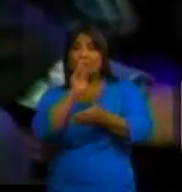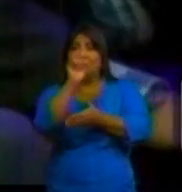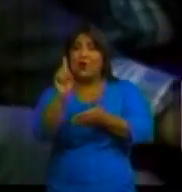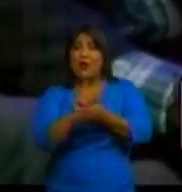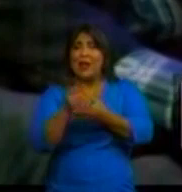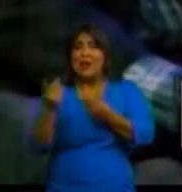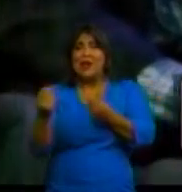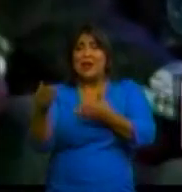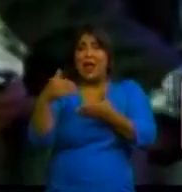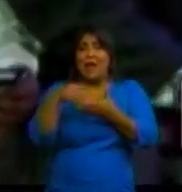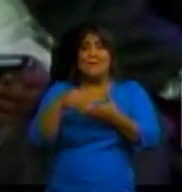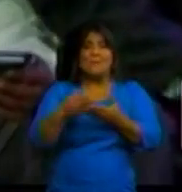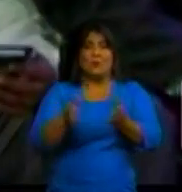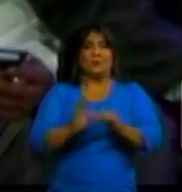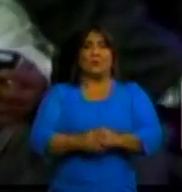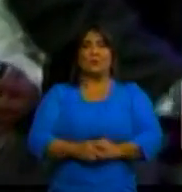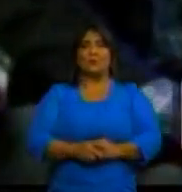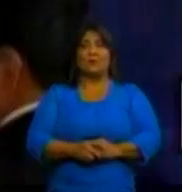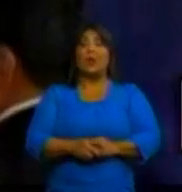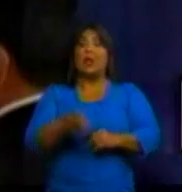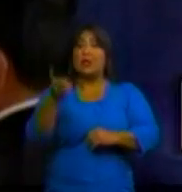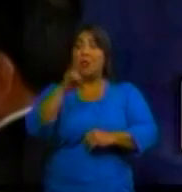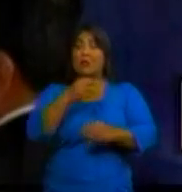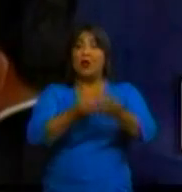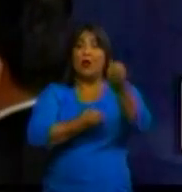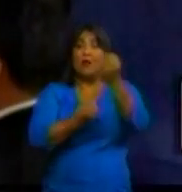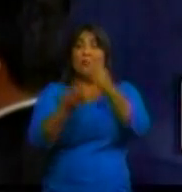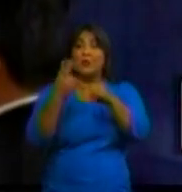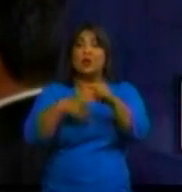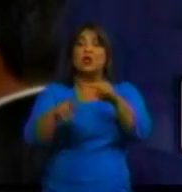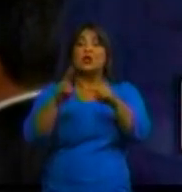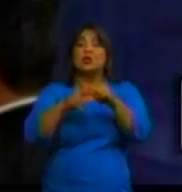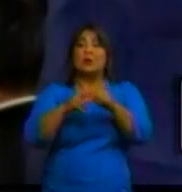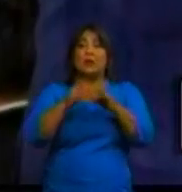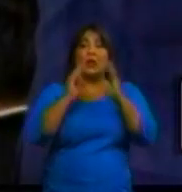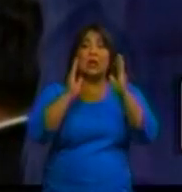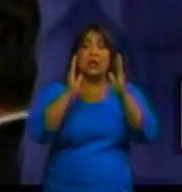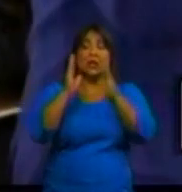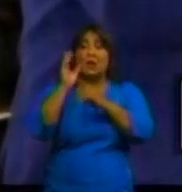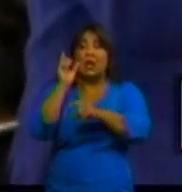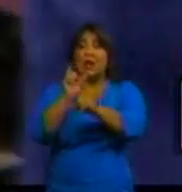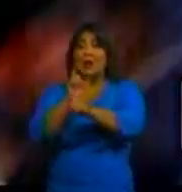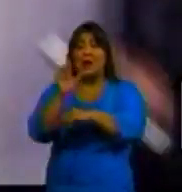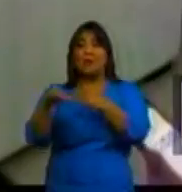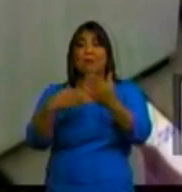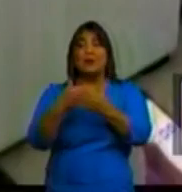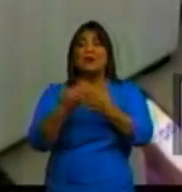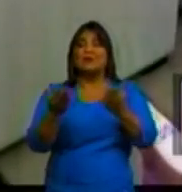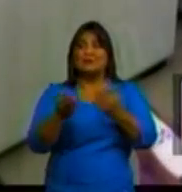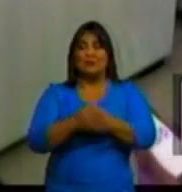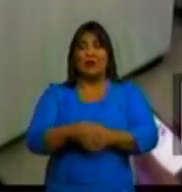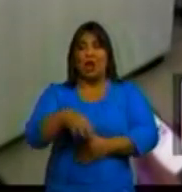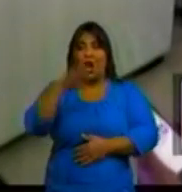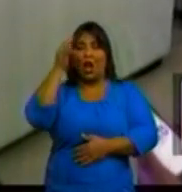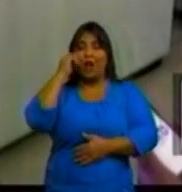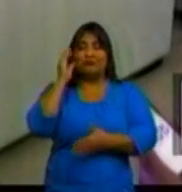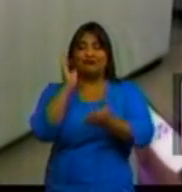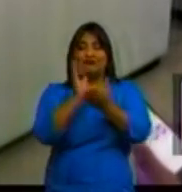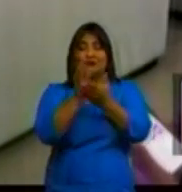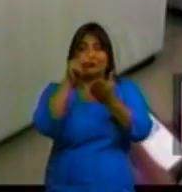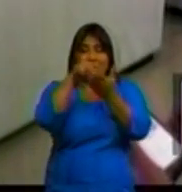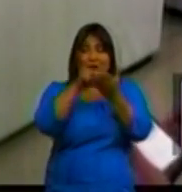los hipotecarios. Además, ofrece información sobre los centros de atención ciudadana y unidades hospitalarias del